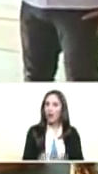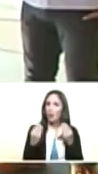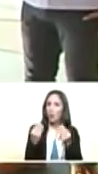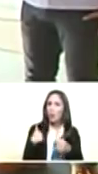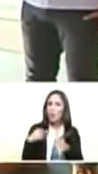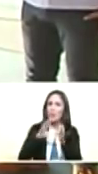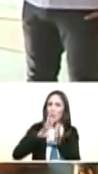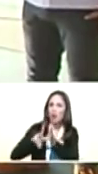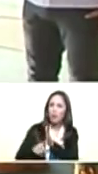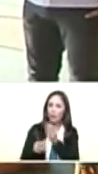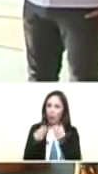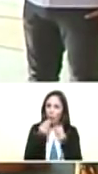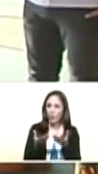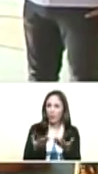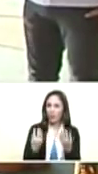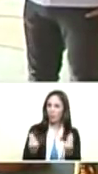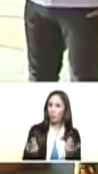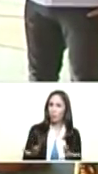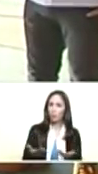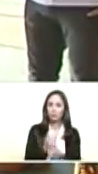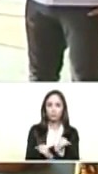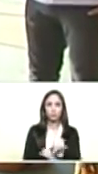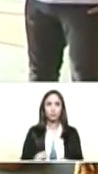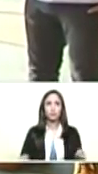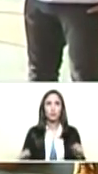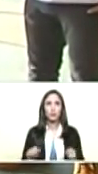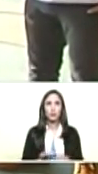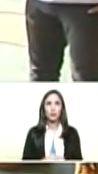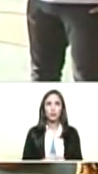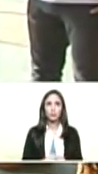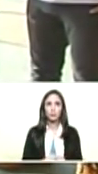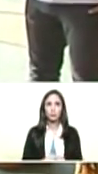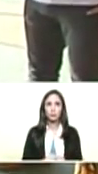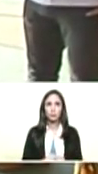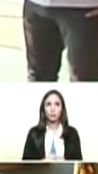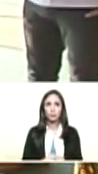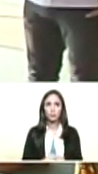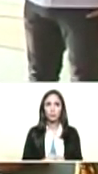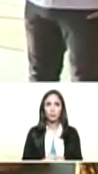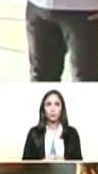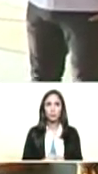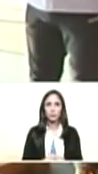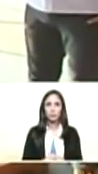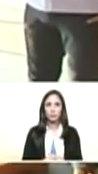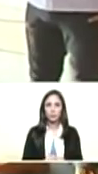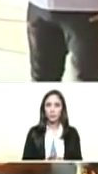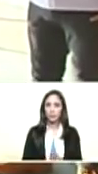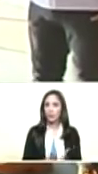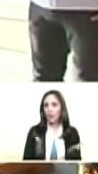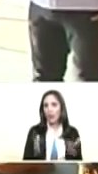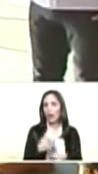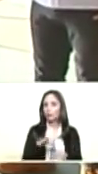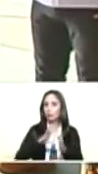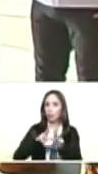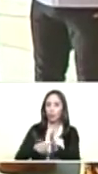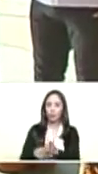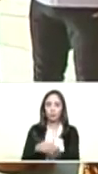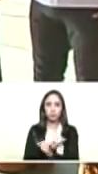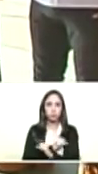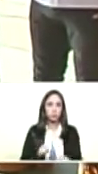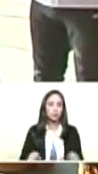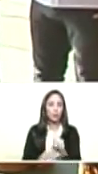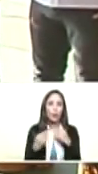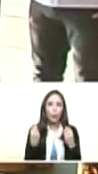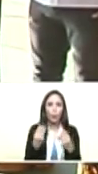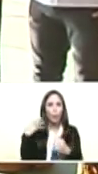CLAP, una gente que se pone a pensar cómo robarle los CLAP al pueblo, hay que ser bien criminal para pensar